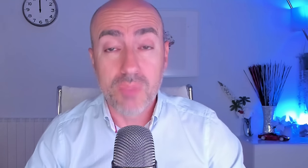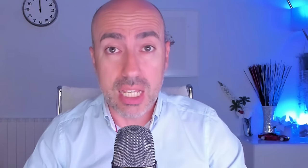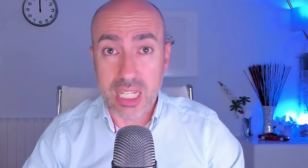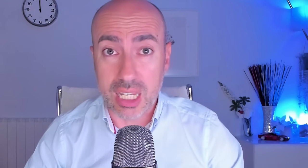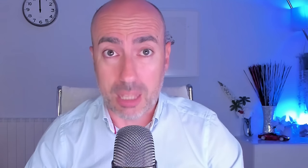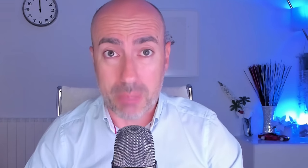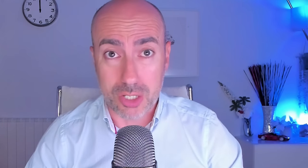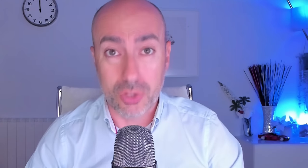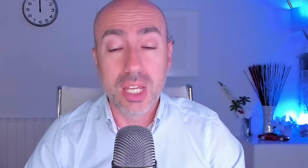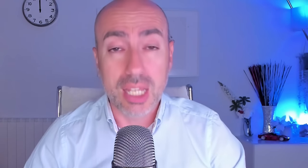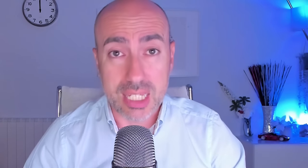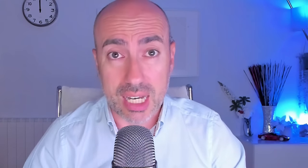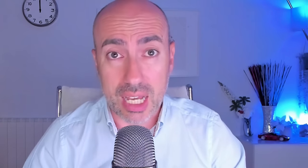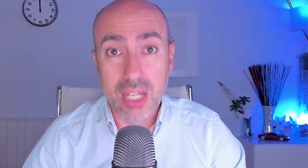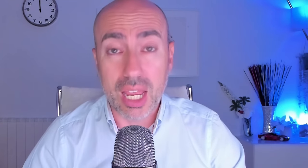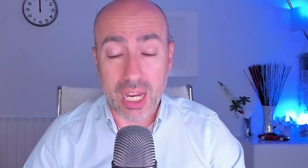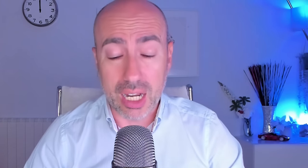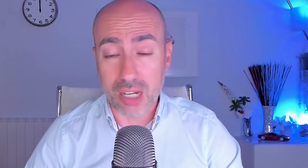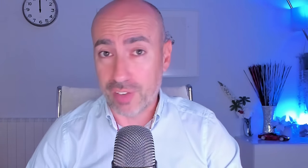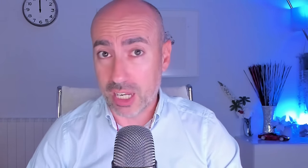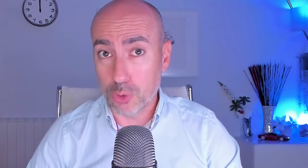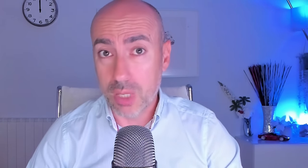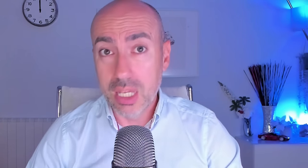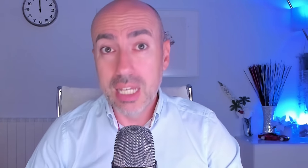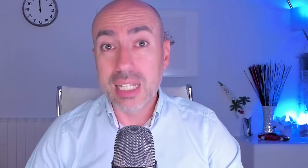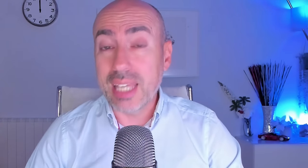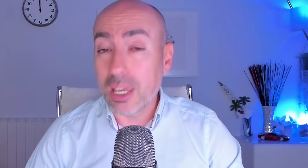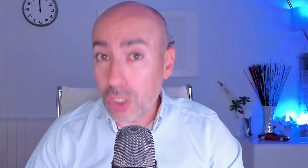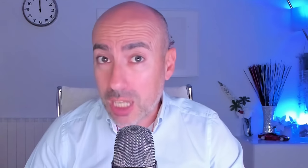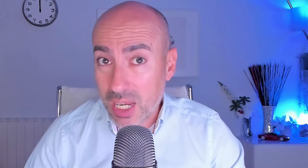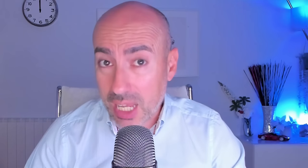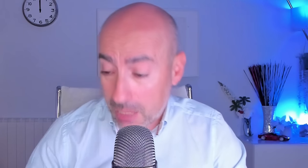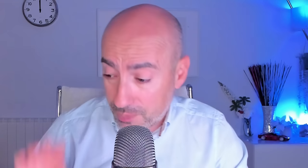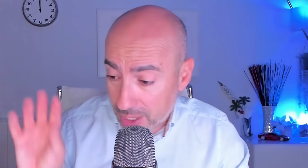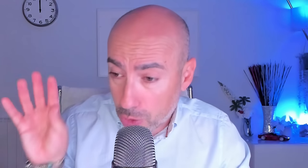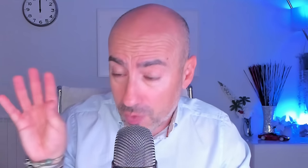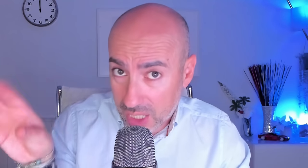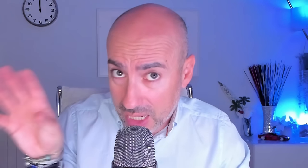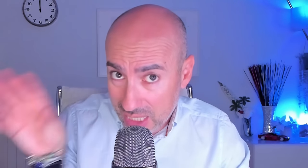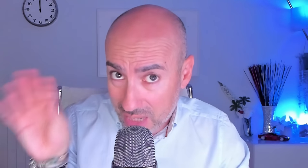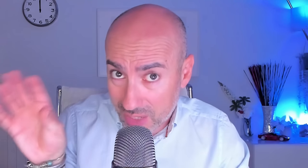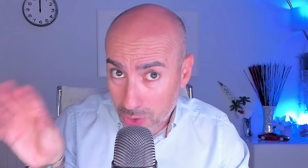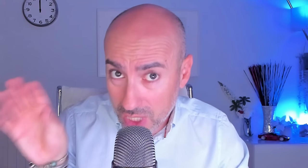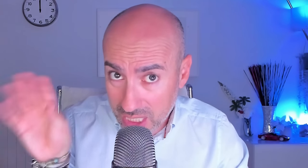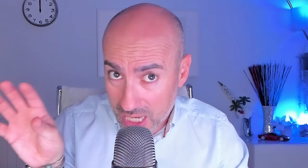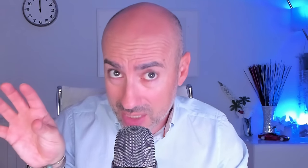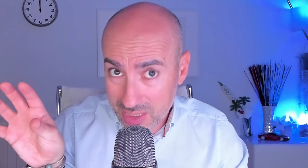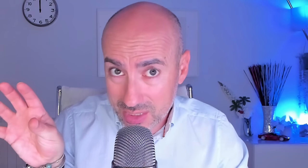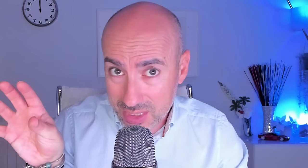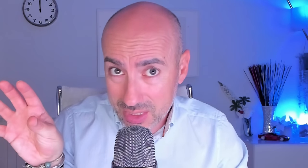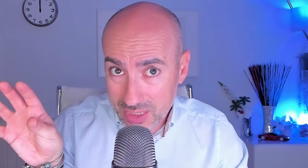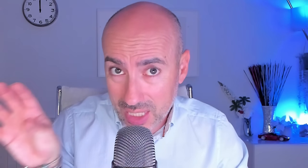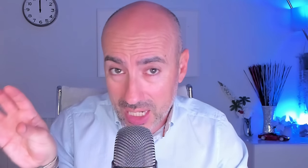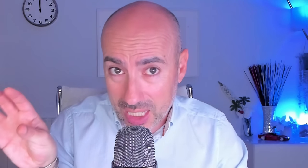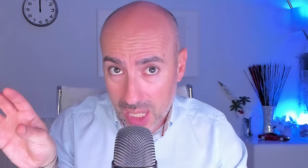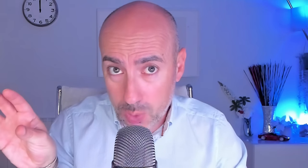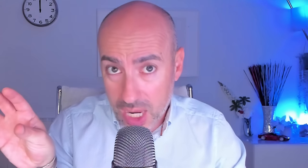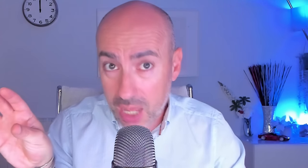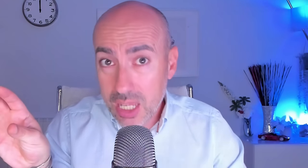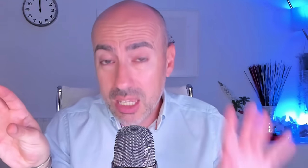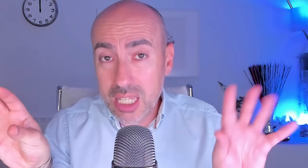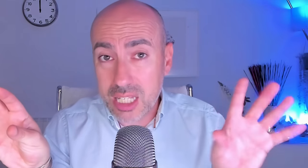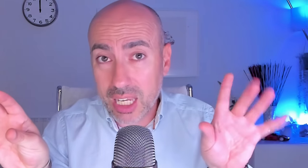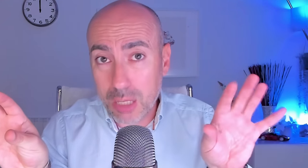legitime el siguiente paso, que será el referéndum. De otra manera de gobernar Salvador Illa en